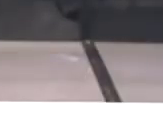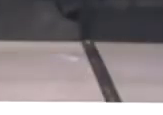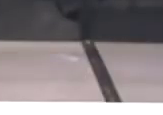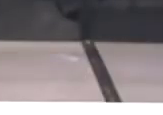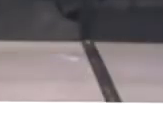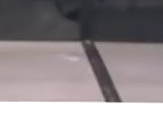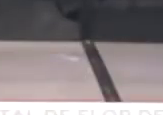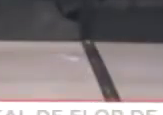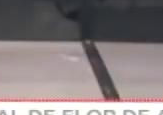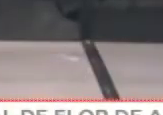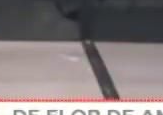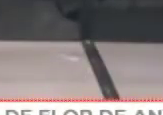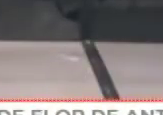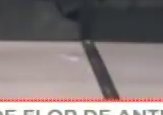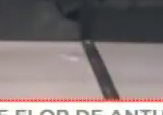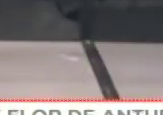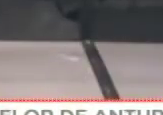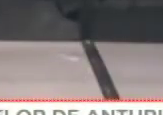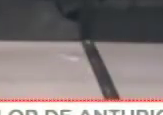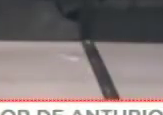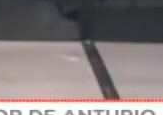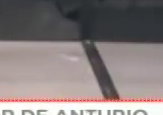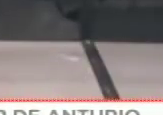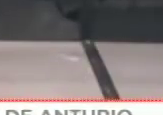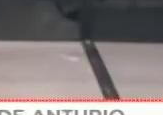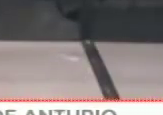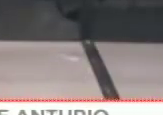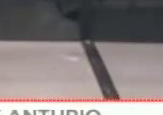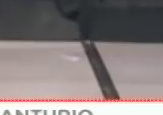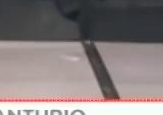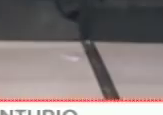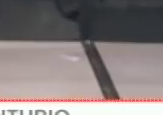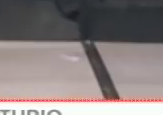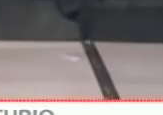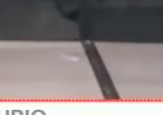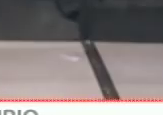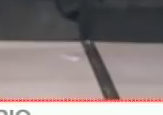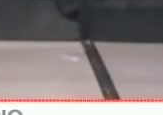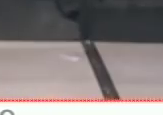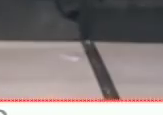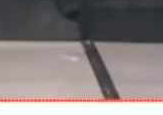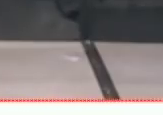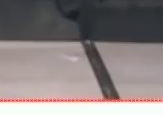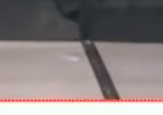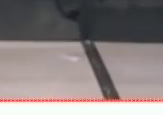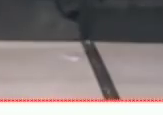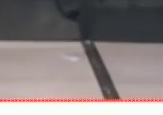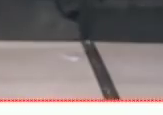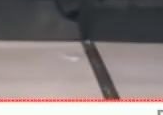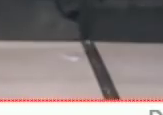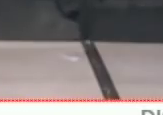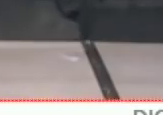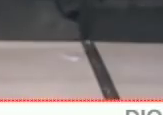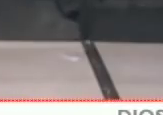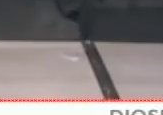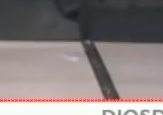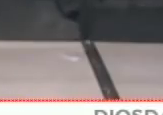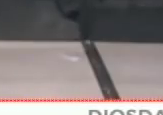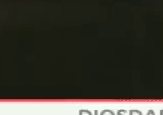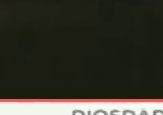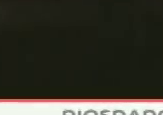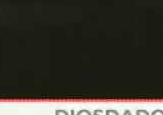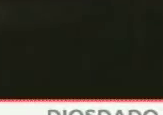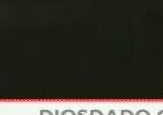Amigos televidentes, y retomamos el contacto con nuestra compañera Joanely Lunquis, quien se encuentra en el Tribunal Supremo de Justicia. Adelante, Joanely.